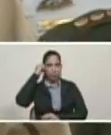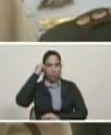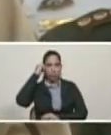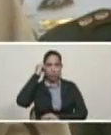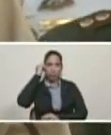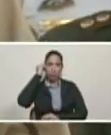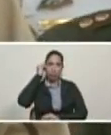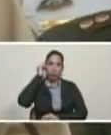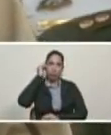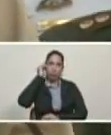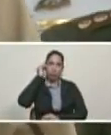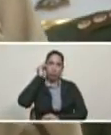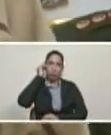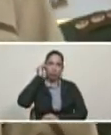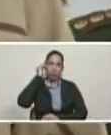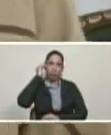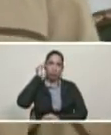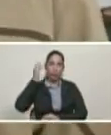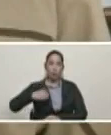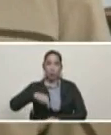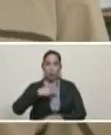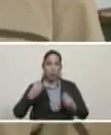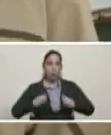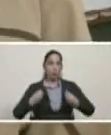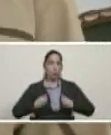hemos vivido intensamente